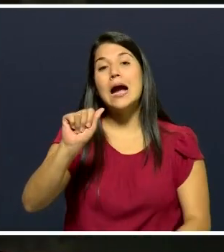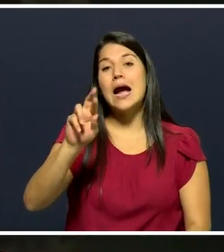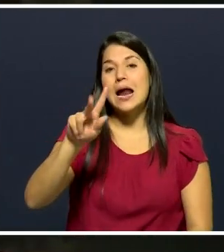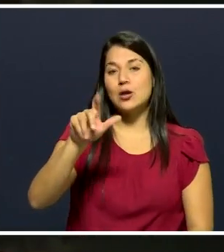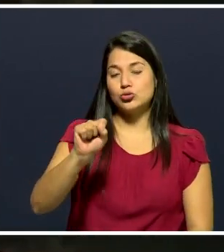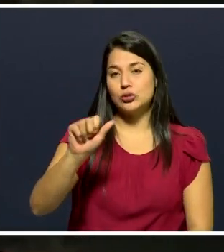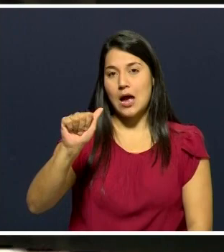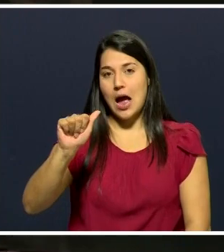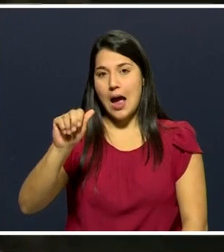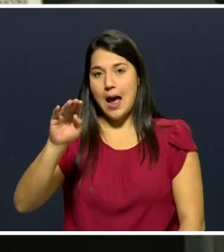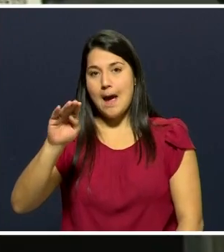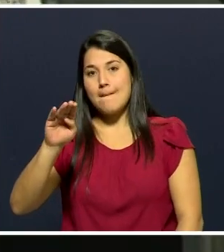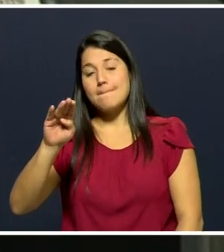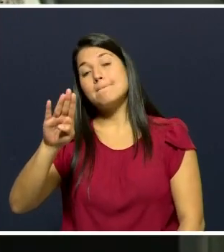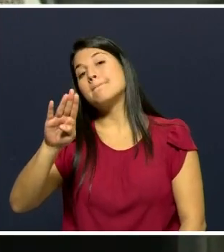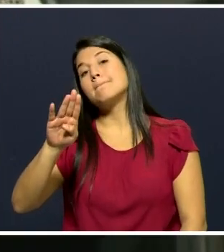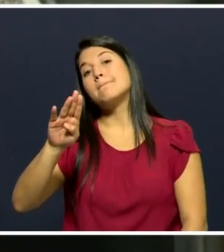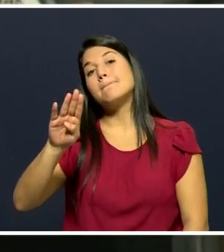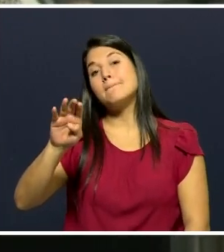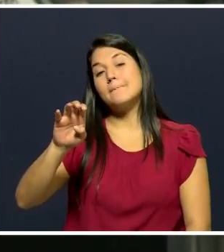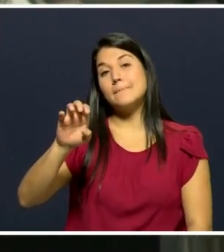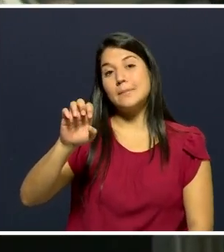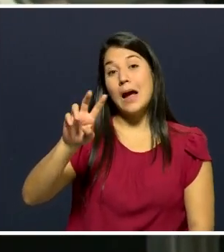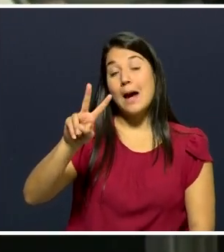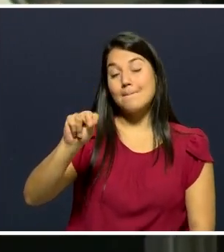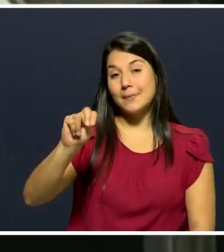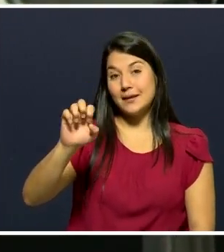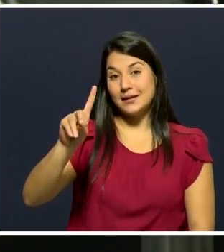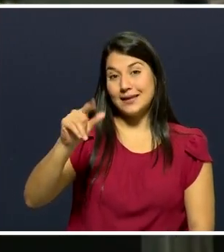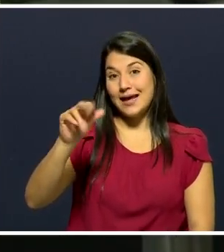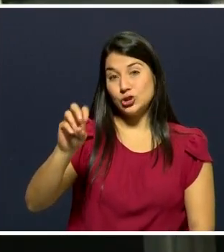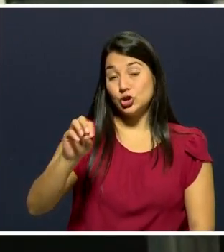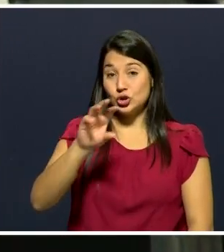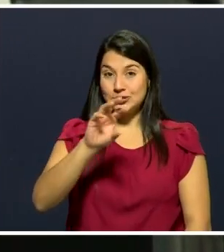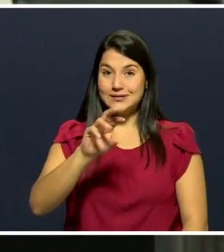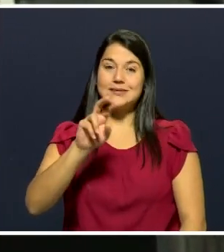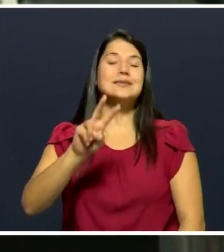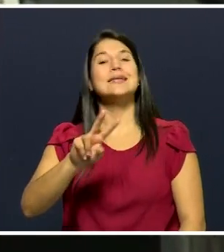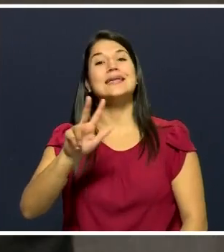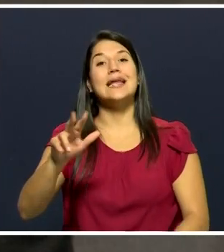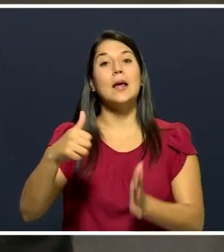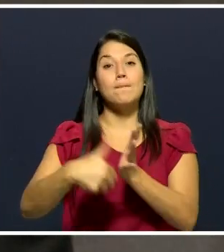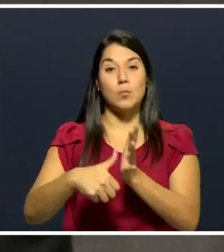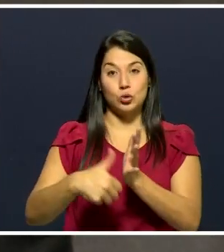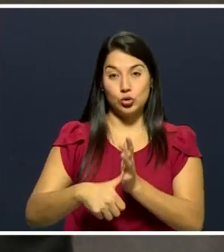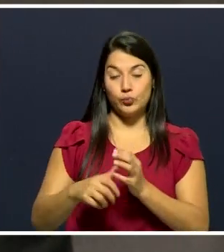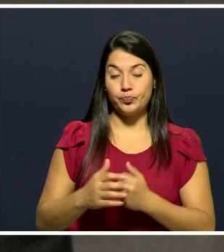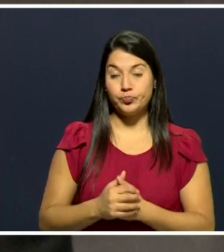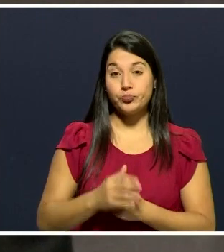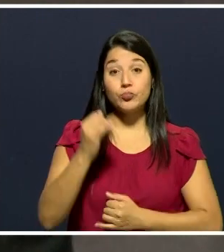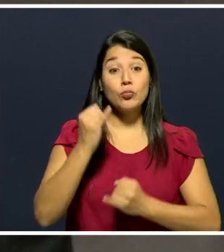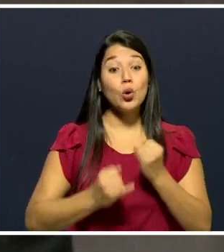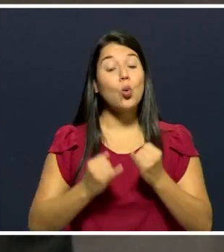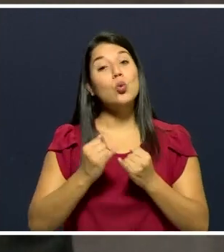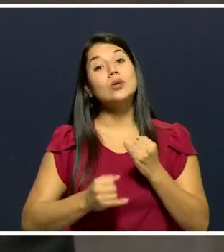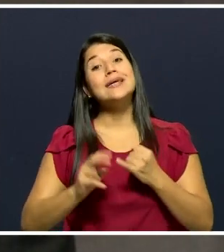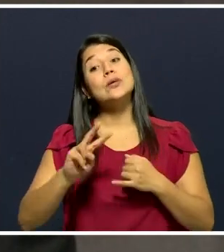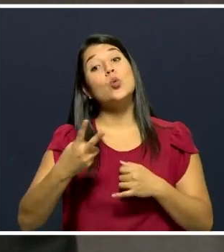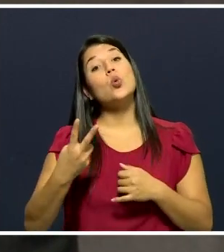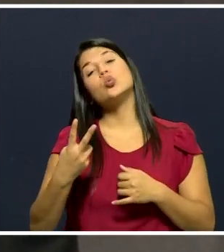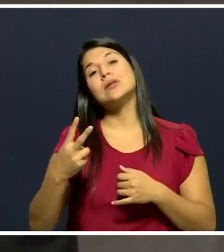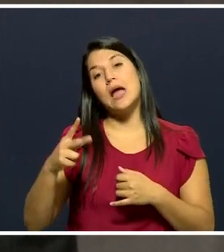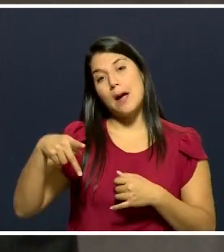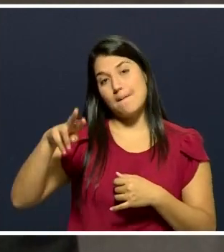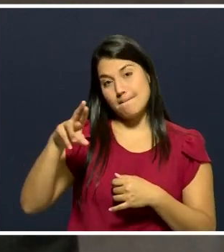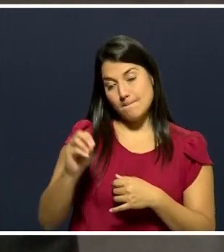32 votos, Josefino, teólogo, casado y del Partido Restauración Nacional. Por último, en la segunda prosecretaría